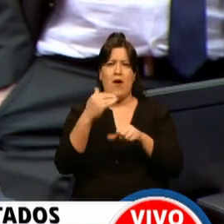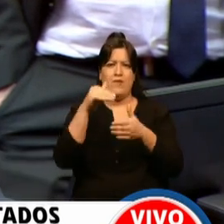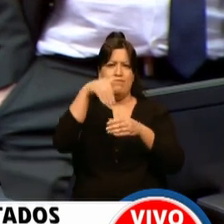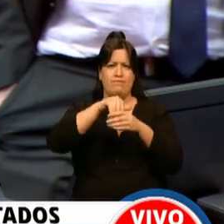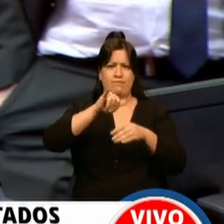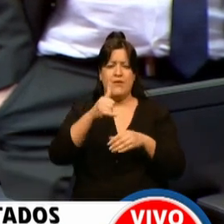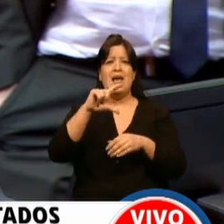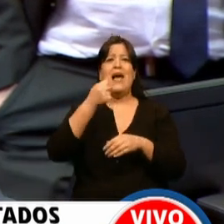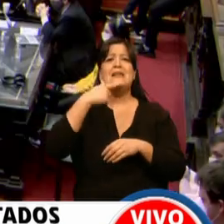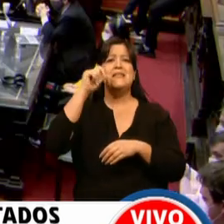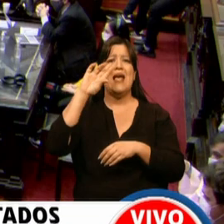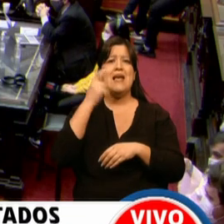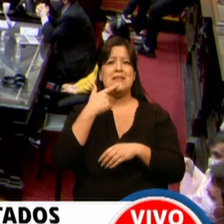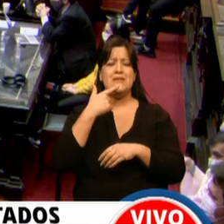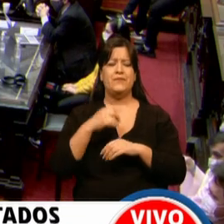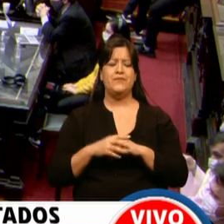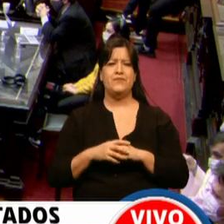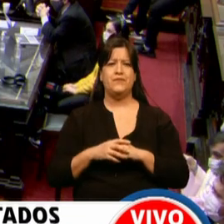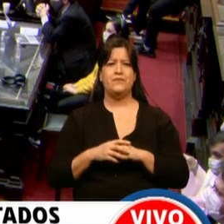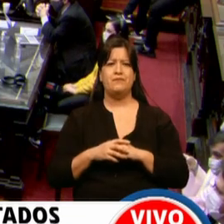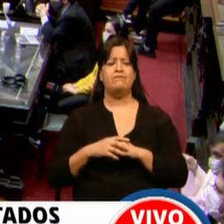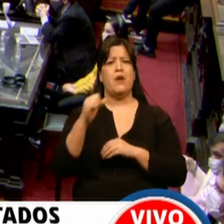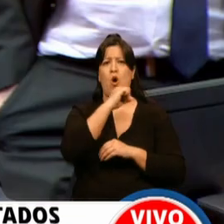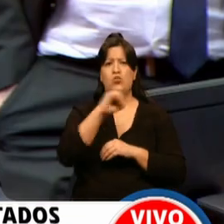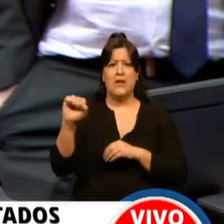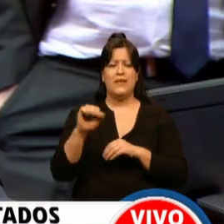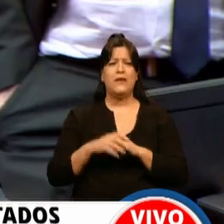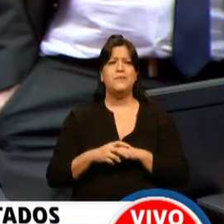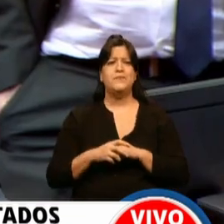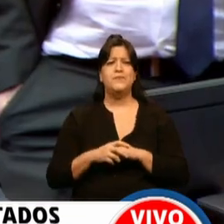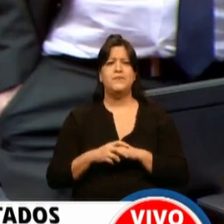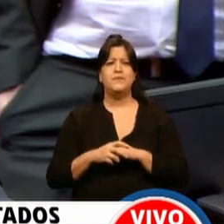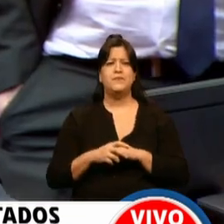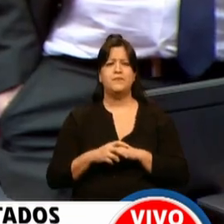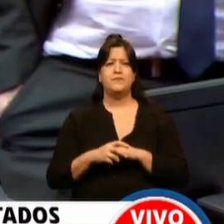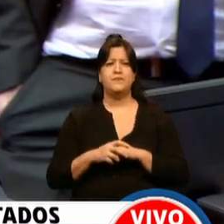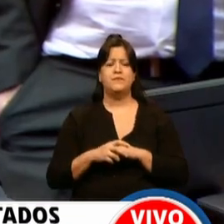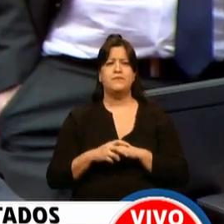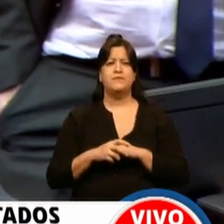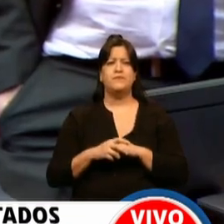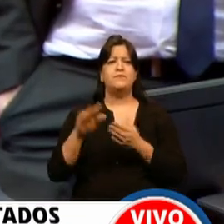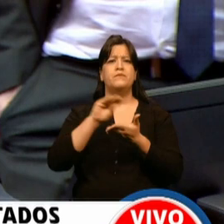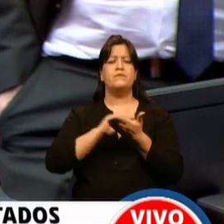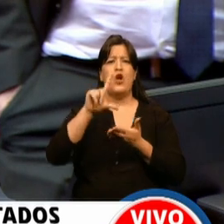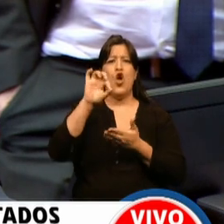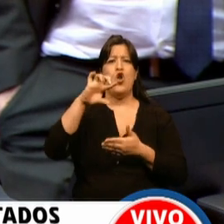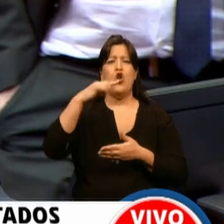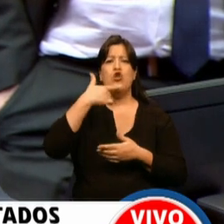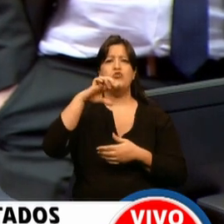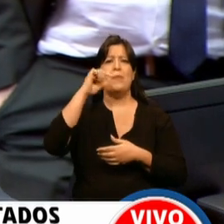cáceres adrián a ausente a la hora de votar diputada lospennato